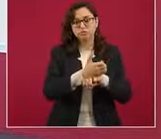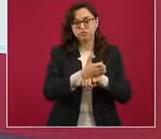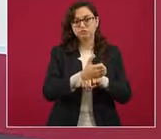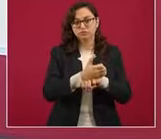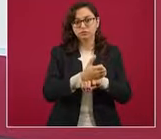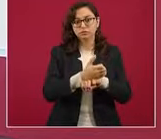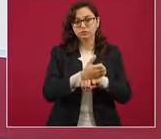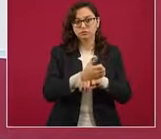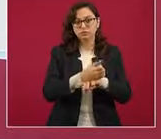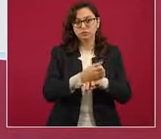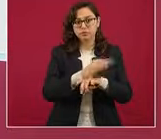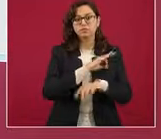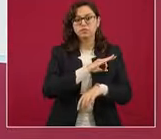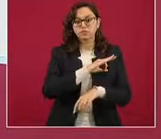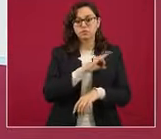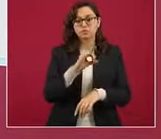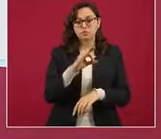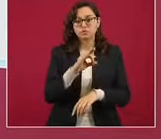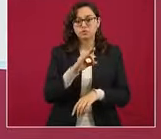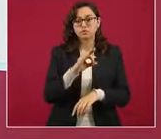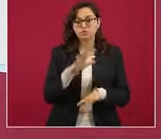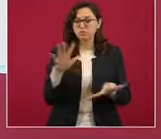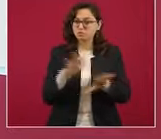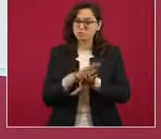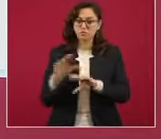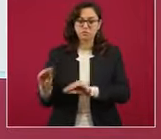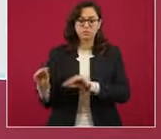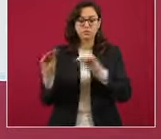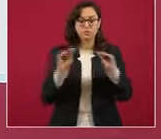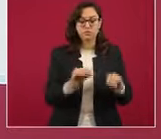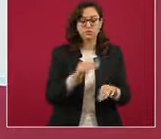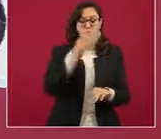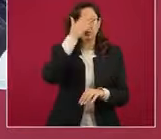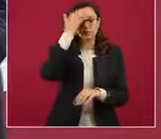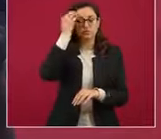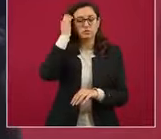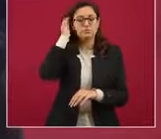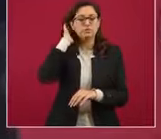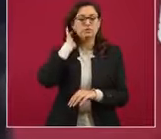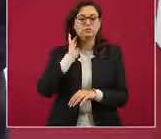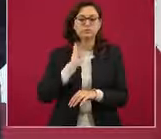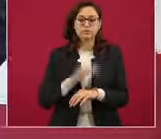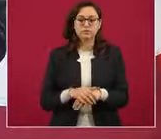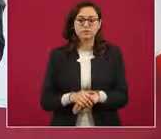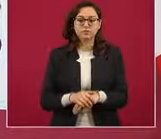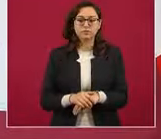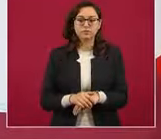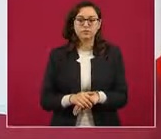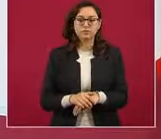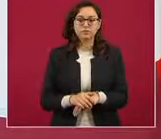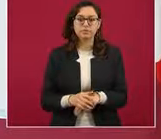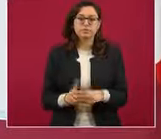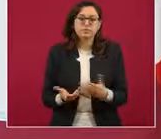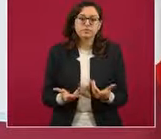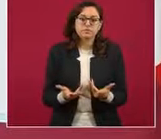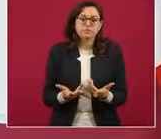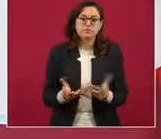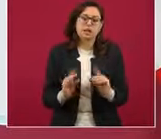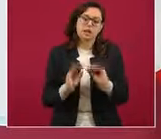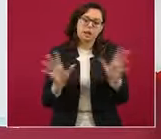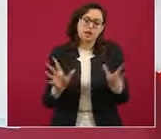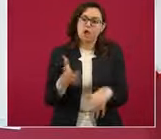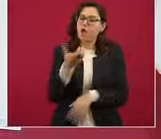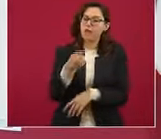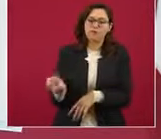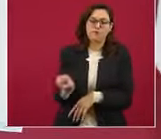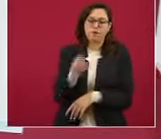movilizar médicos, enfermeras, siempre y cuando se haga de manera